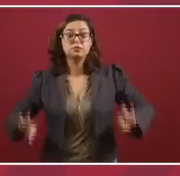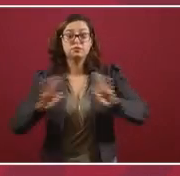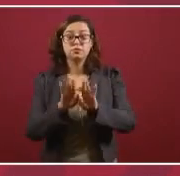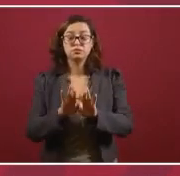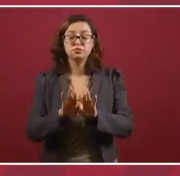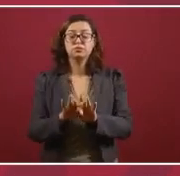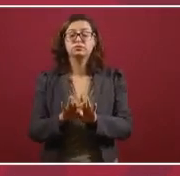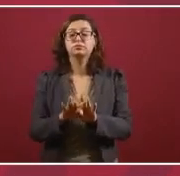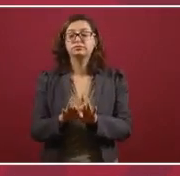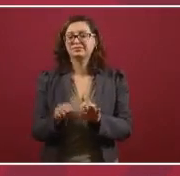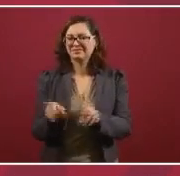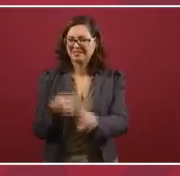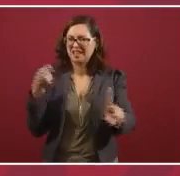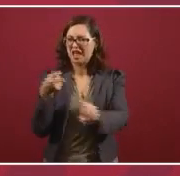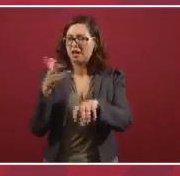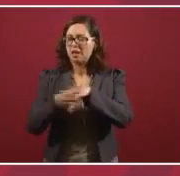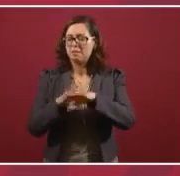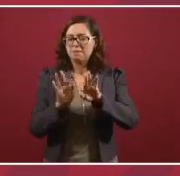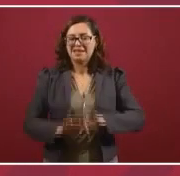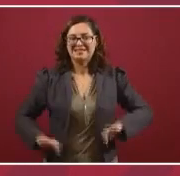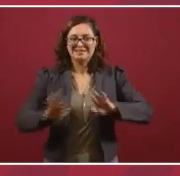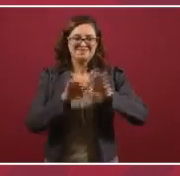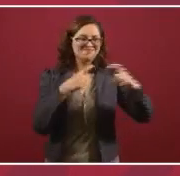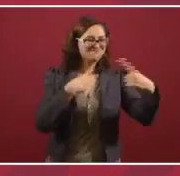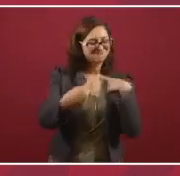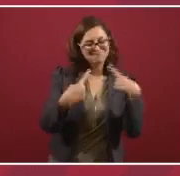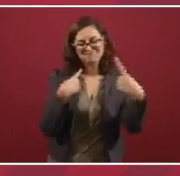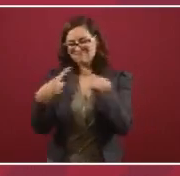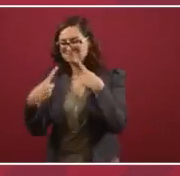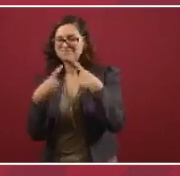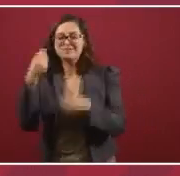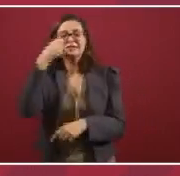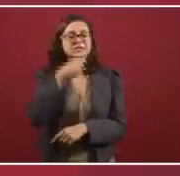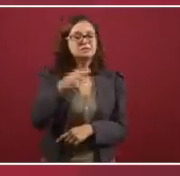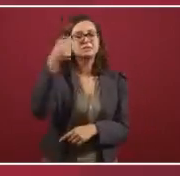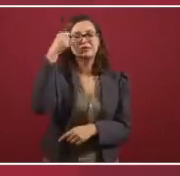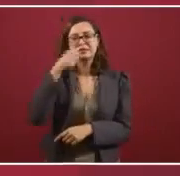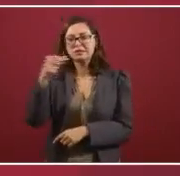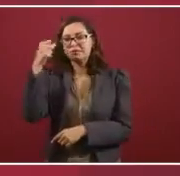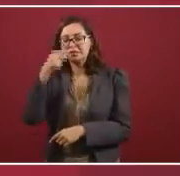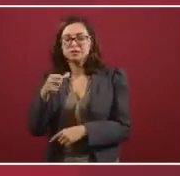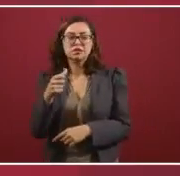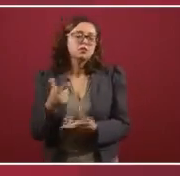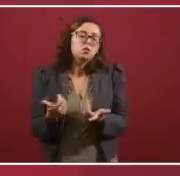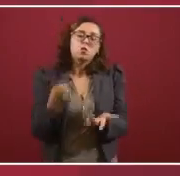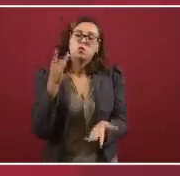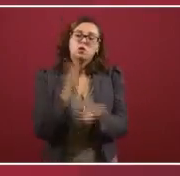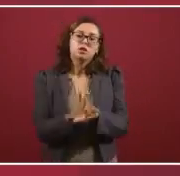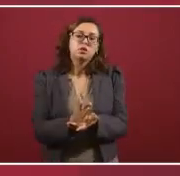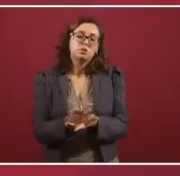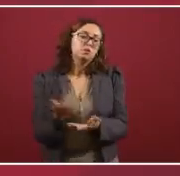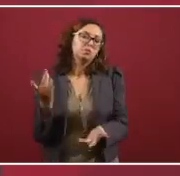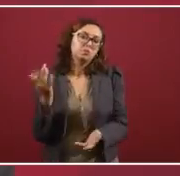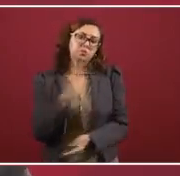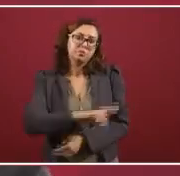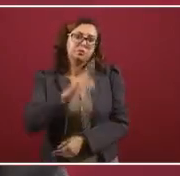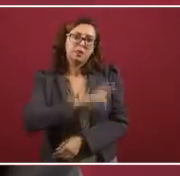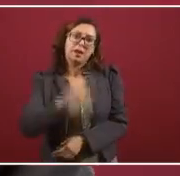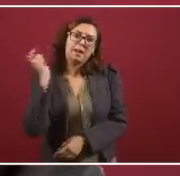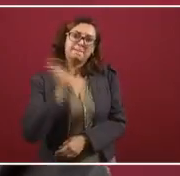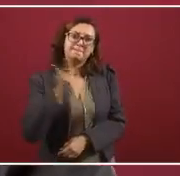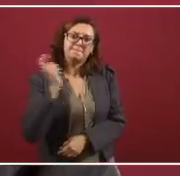la discusión esencial todo el tiempo, es el concepto de la tarifa. El concepto de la tarifa